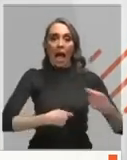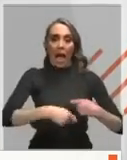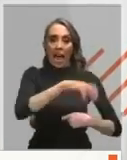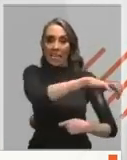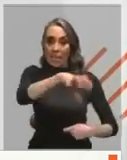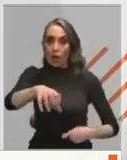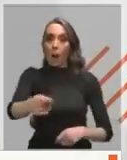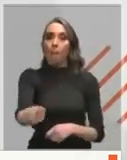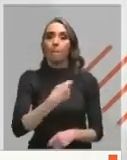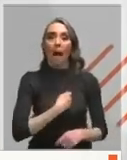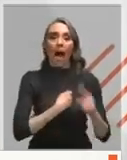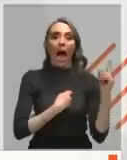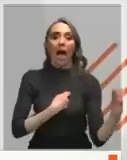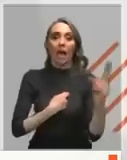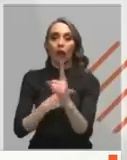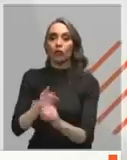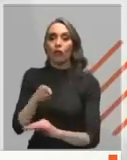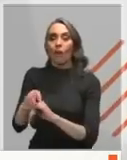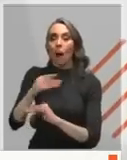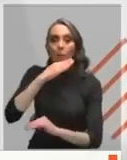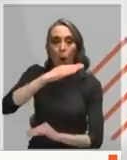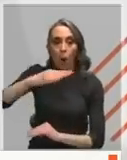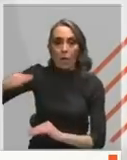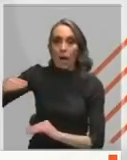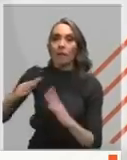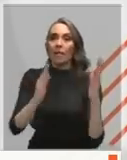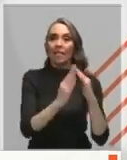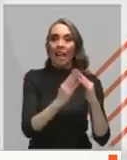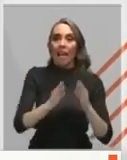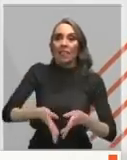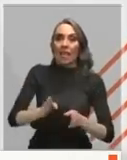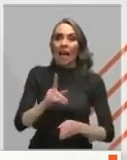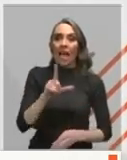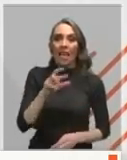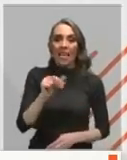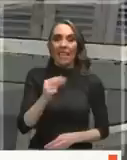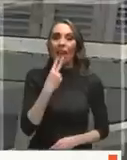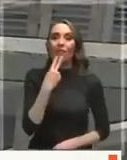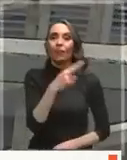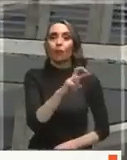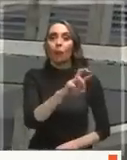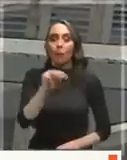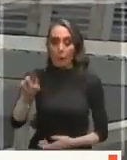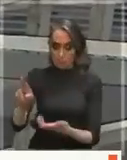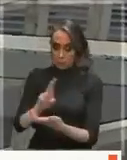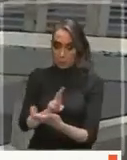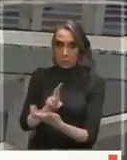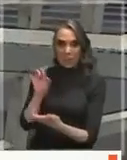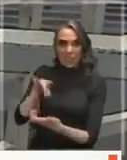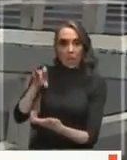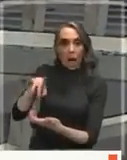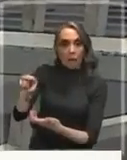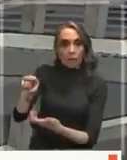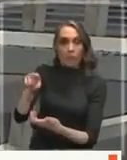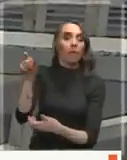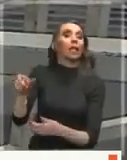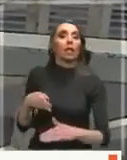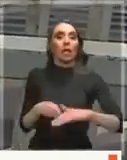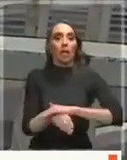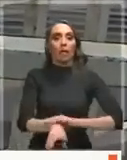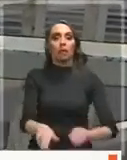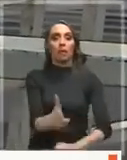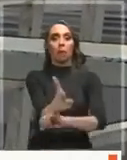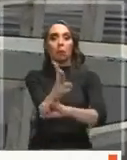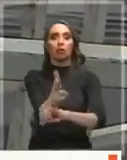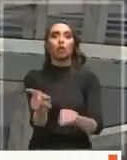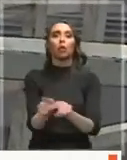establecimientos o tendremos que ir a la parcela, a casa o lira, donde viven sus padres? Pues entraban como, sí, vienen con pistola, entran como en